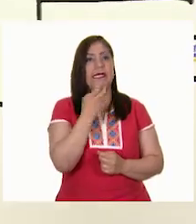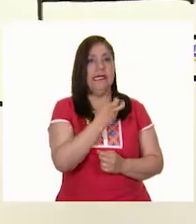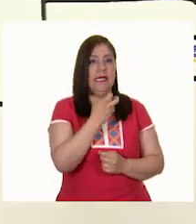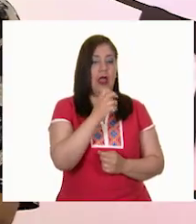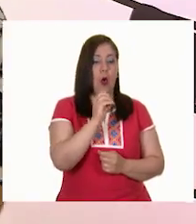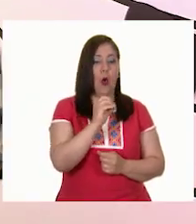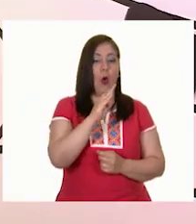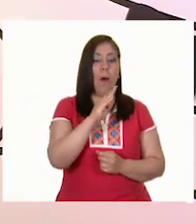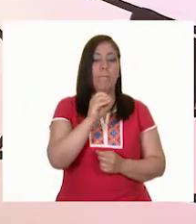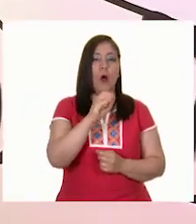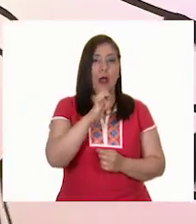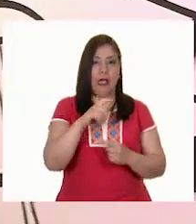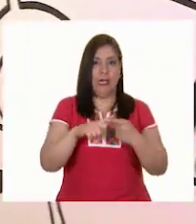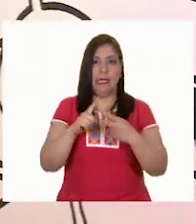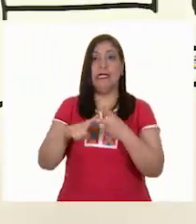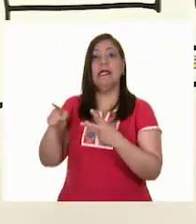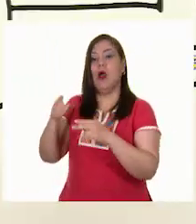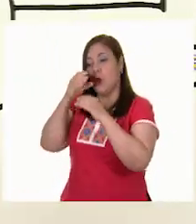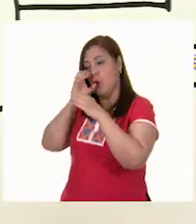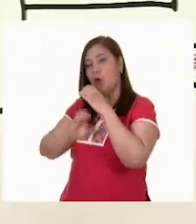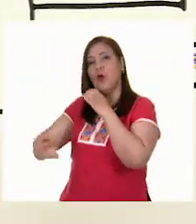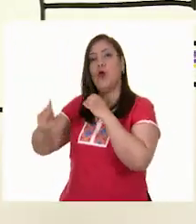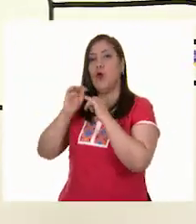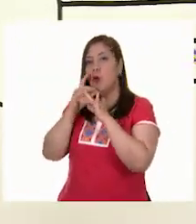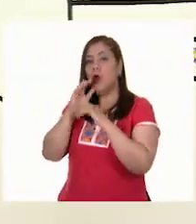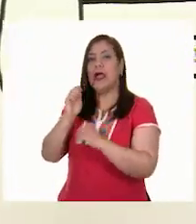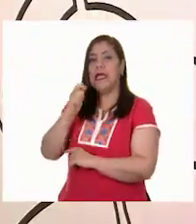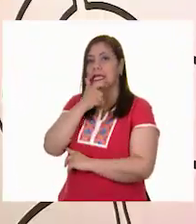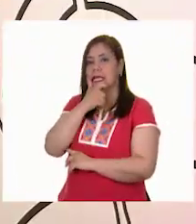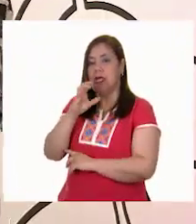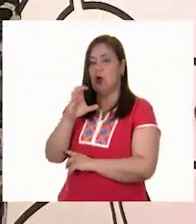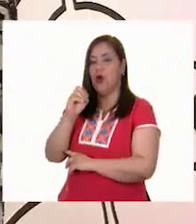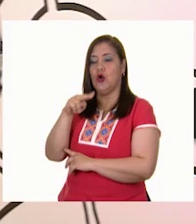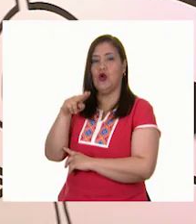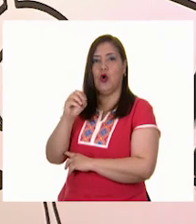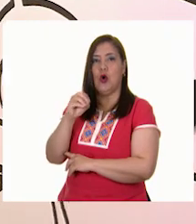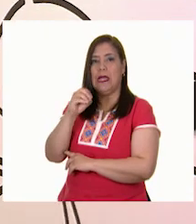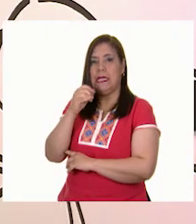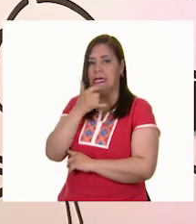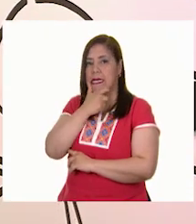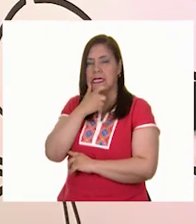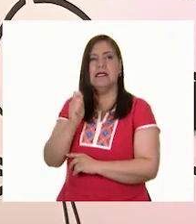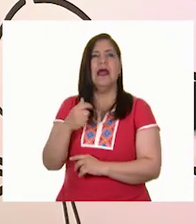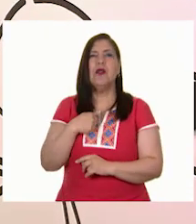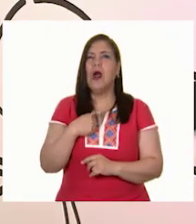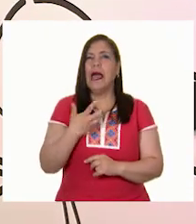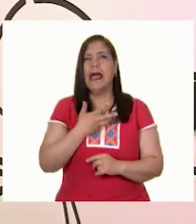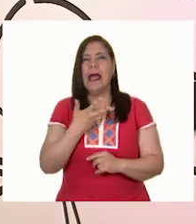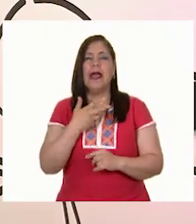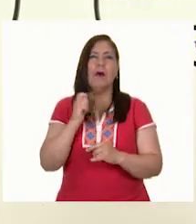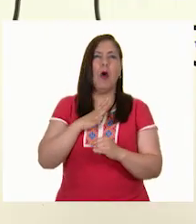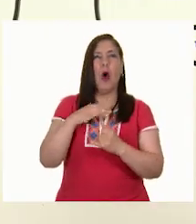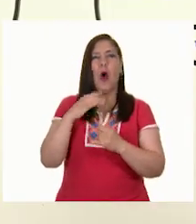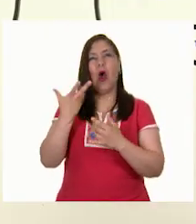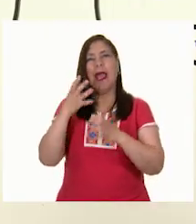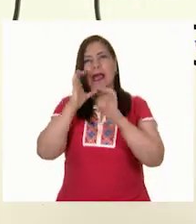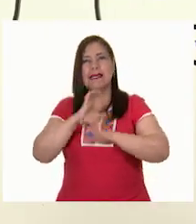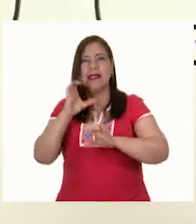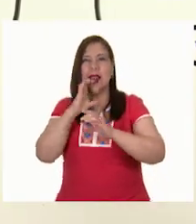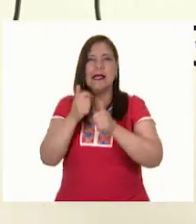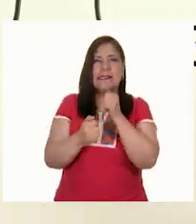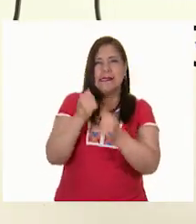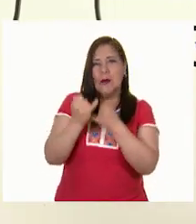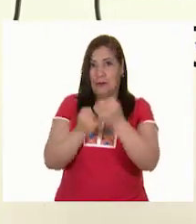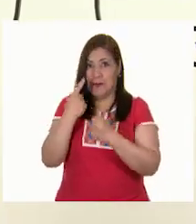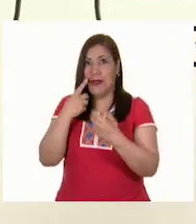el oboe y el corno inglés. ¡Ya los conocen! Oye, yo me sé una rola de videojuegos. ¿Y si la tocamos juntos? ¡Me late!